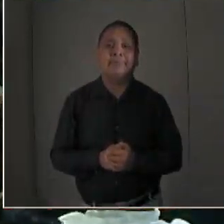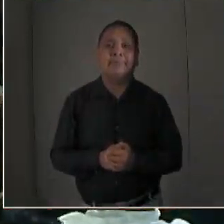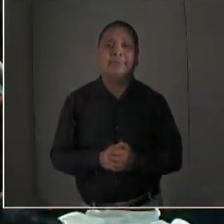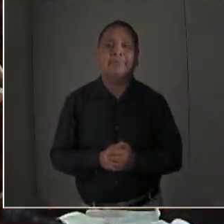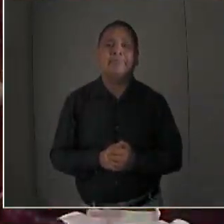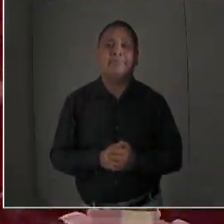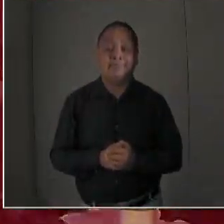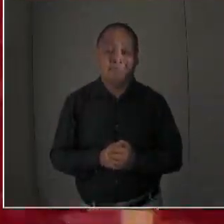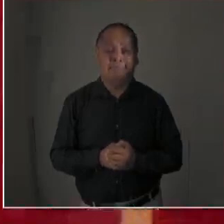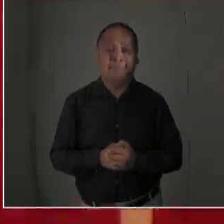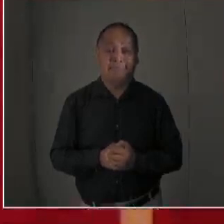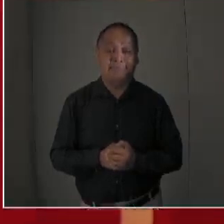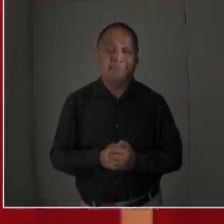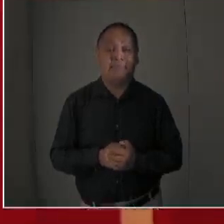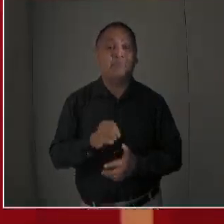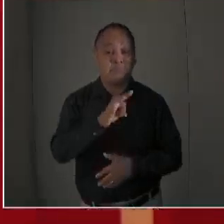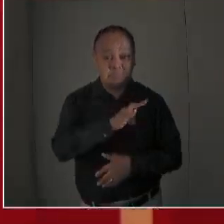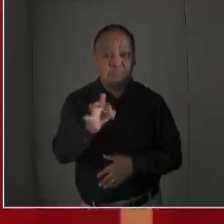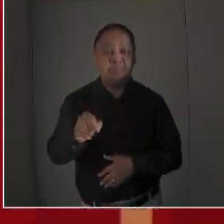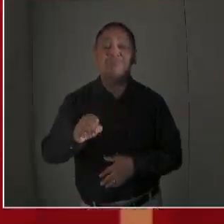Sí se pudo.